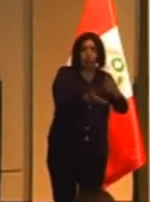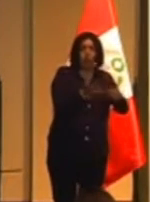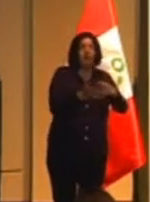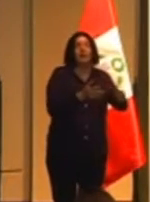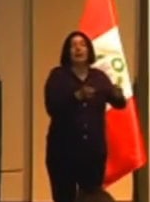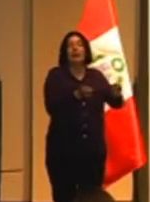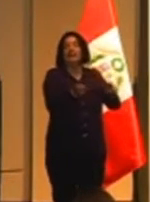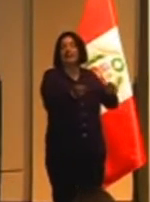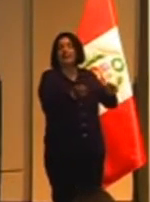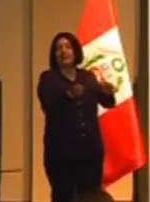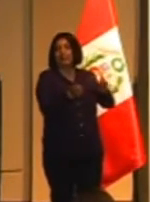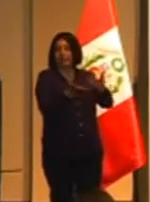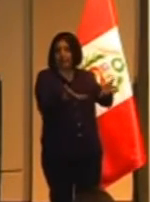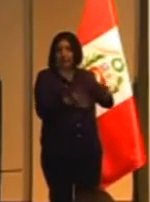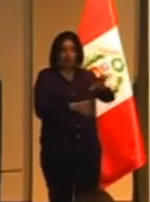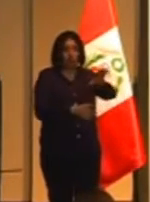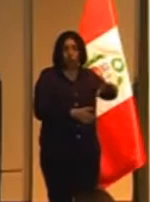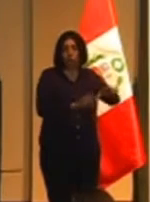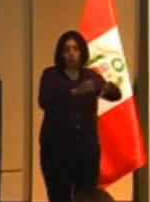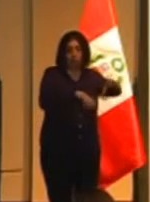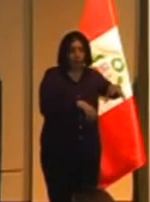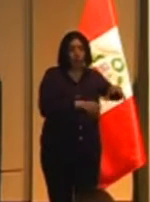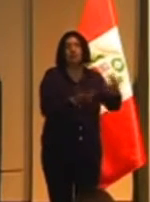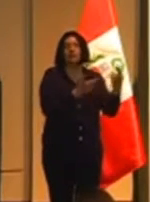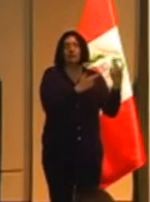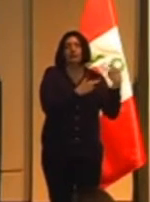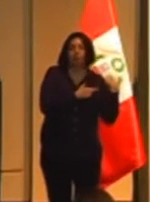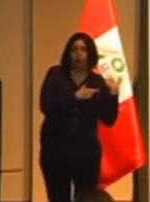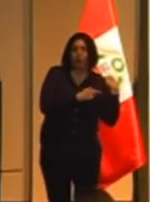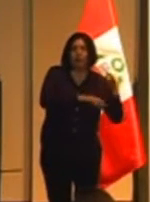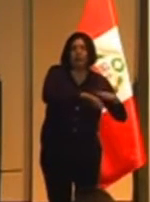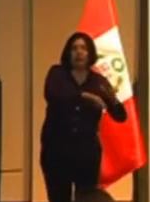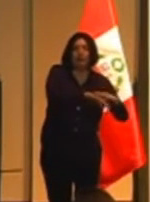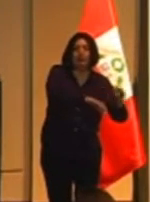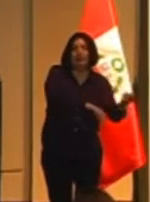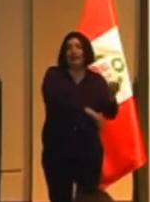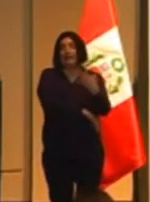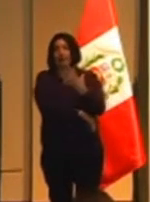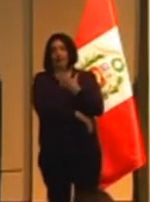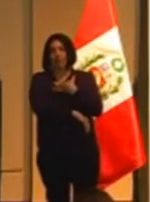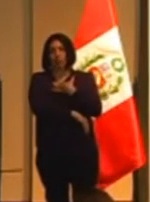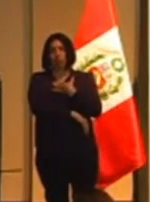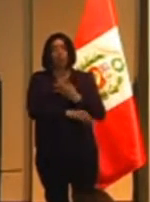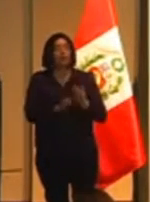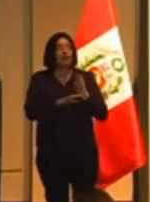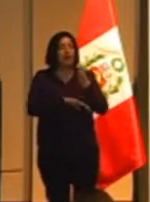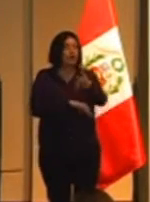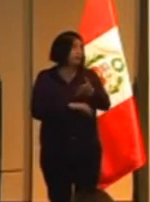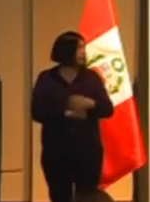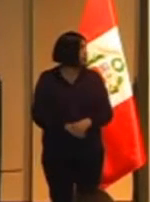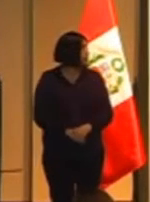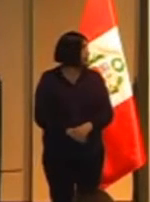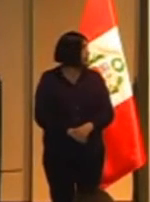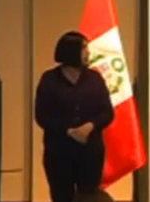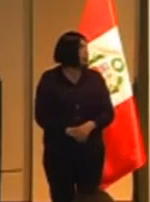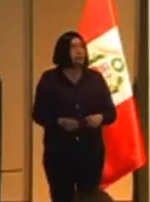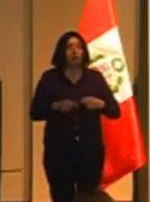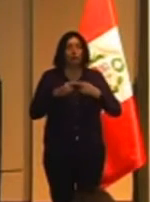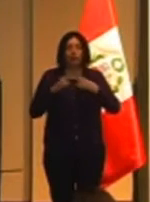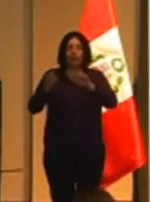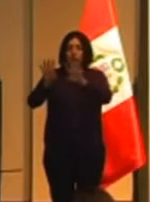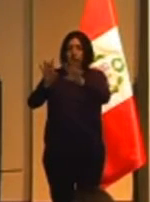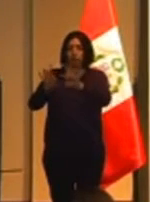local la responsabilidad de avisarnos a través de una declaración